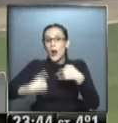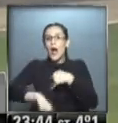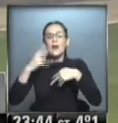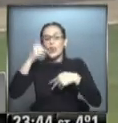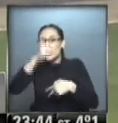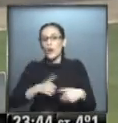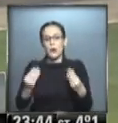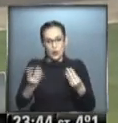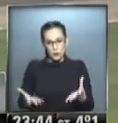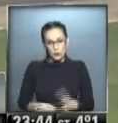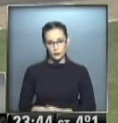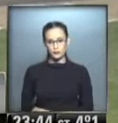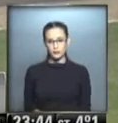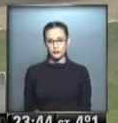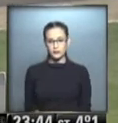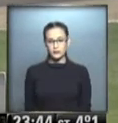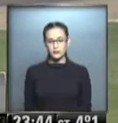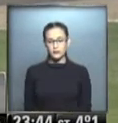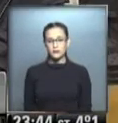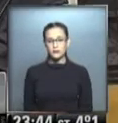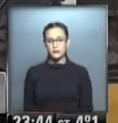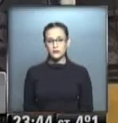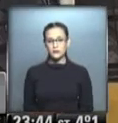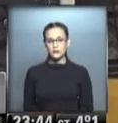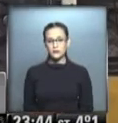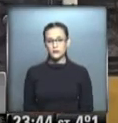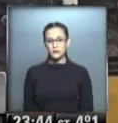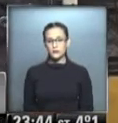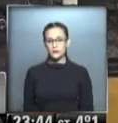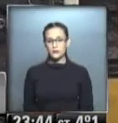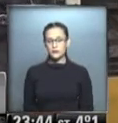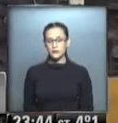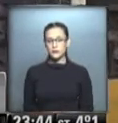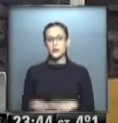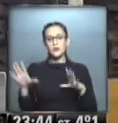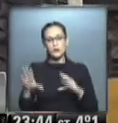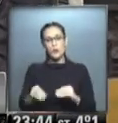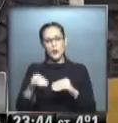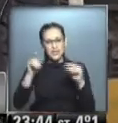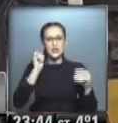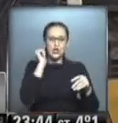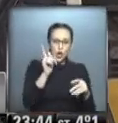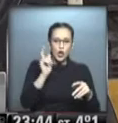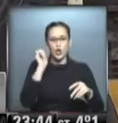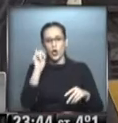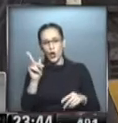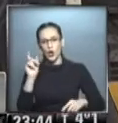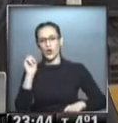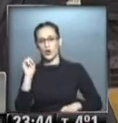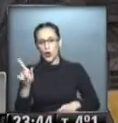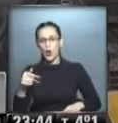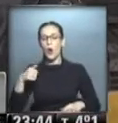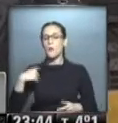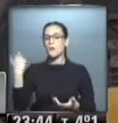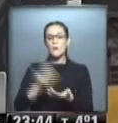creo que fue un partido que hicimos mérito para ganarlo. Tuvimos muchas ocasiones de gol y propusimos desde el primer